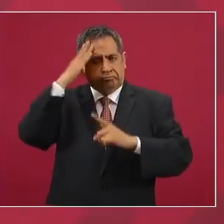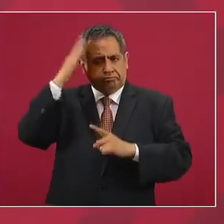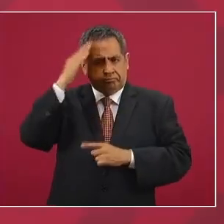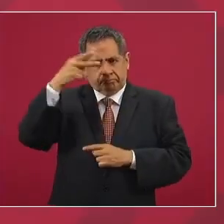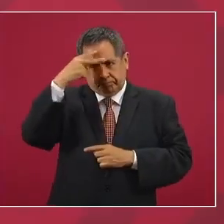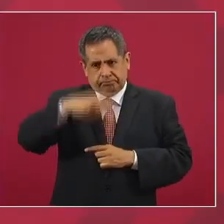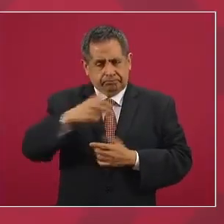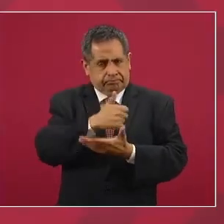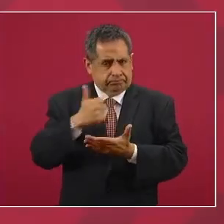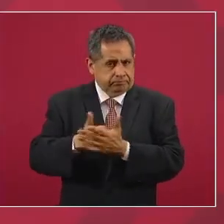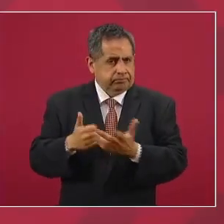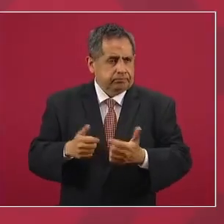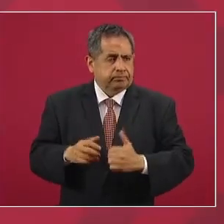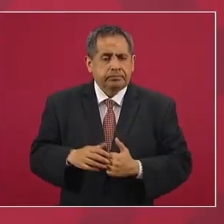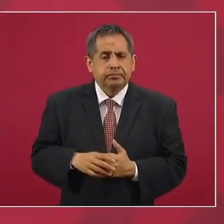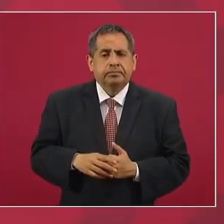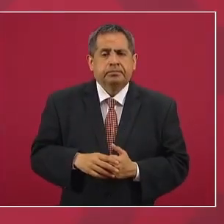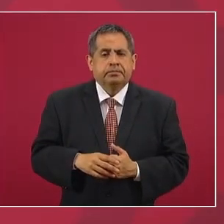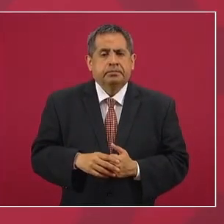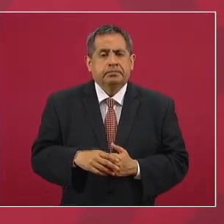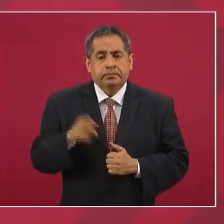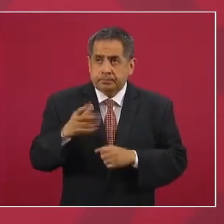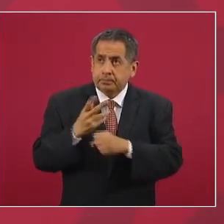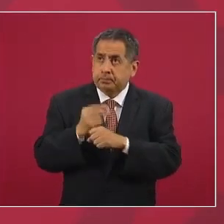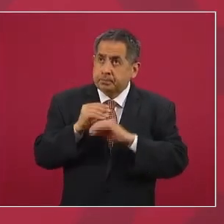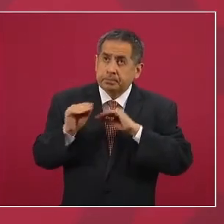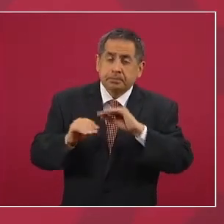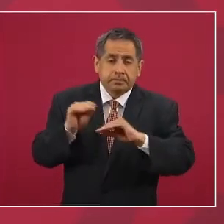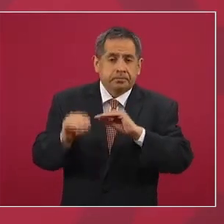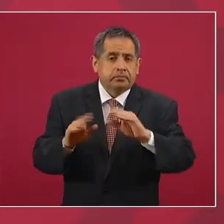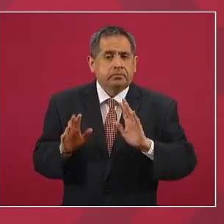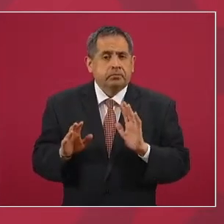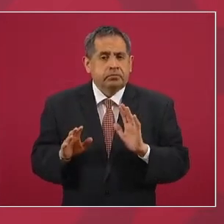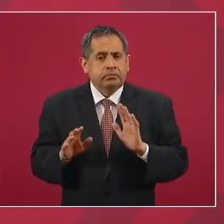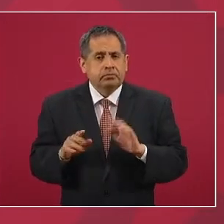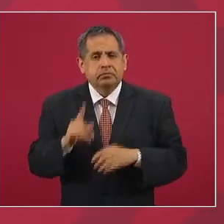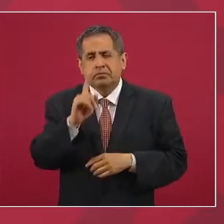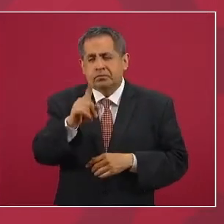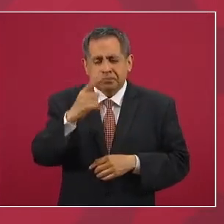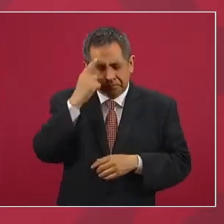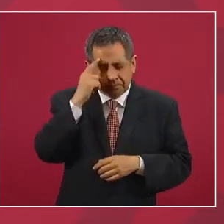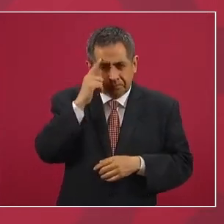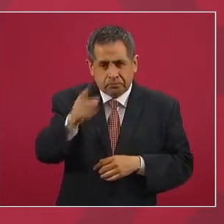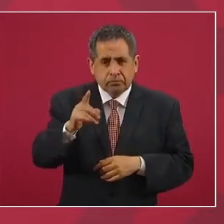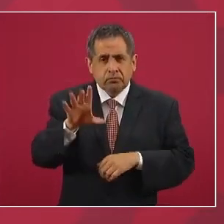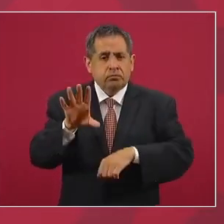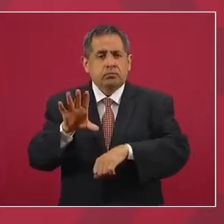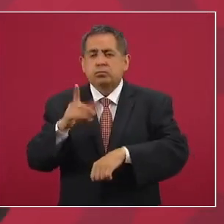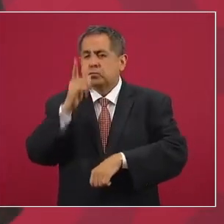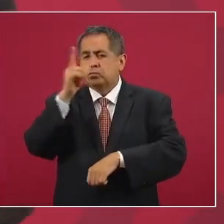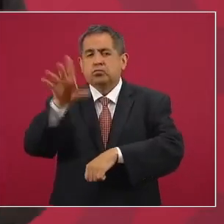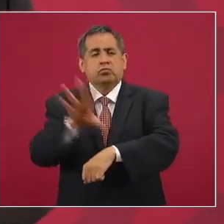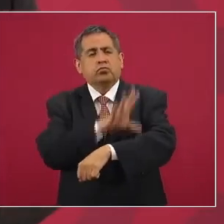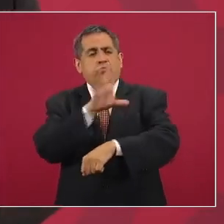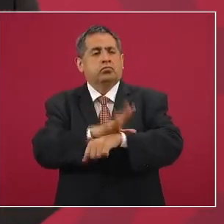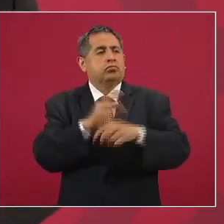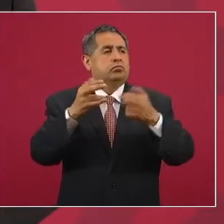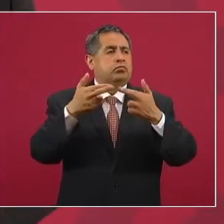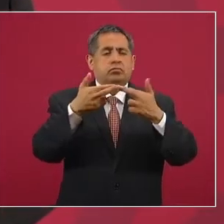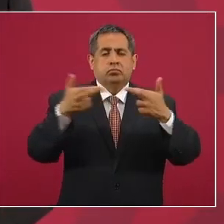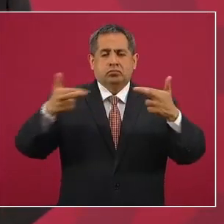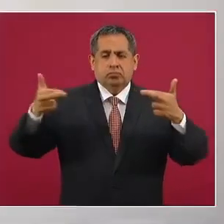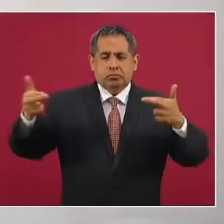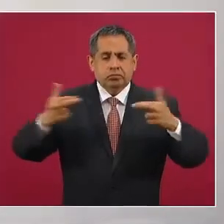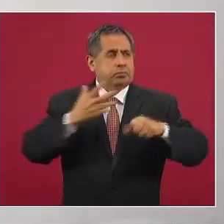Como se está rehabilitando, sobre todo en el sistema eléctrico, que ya era un